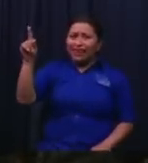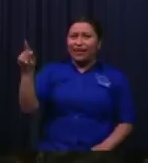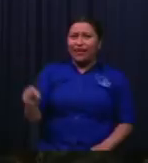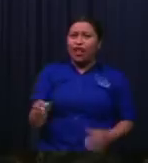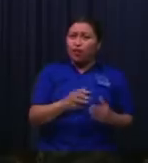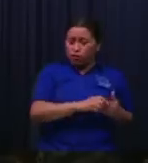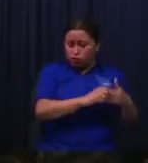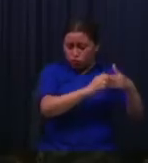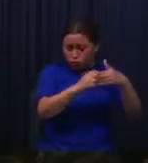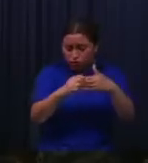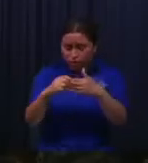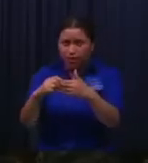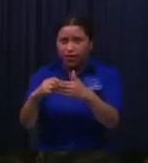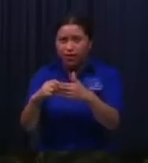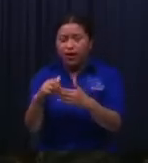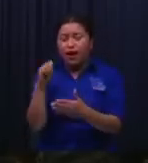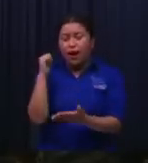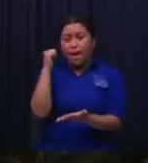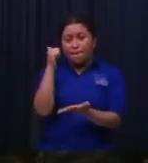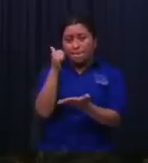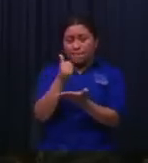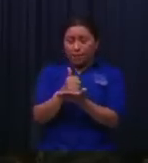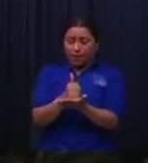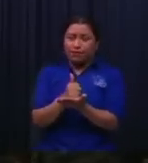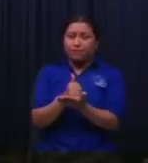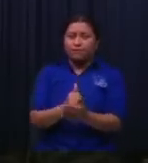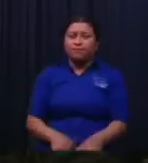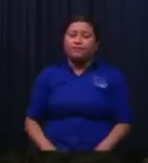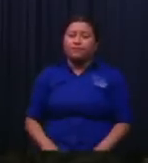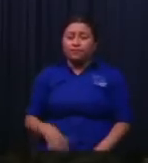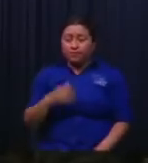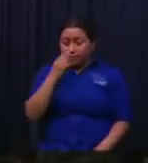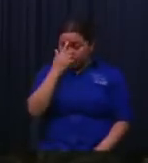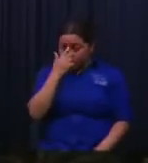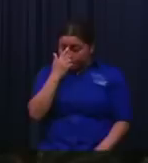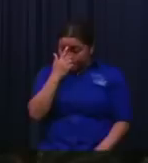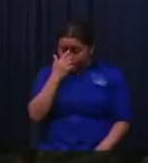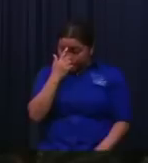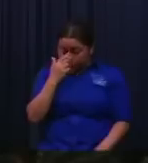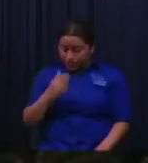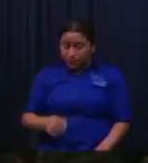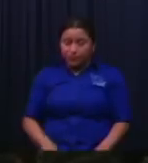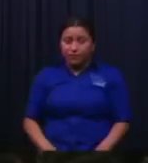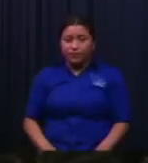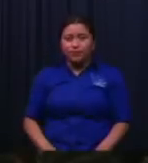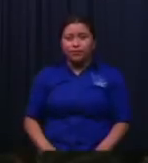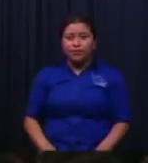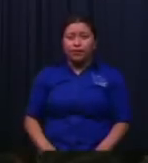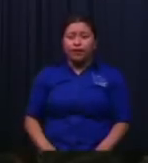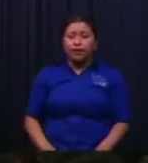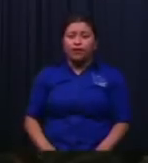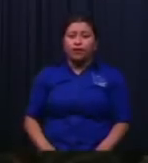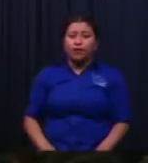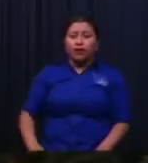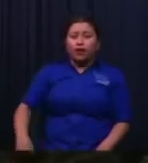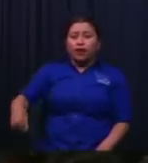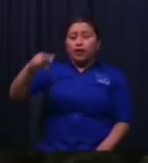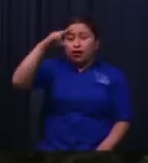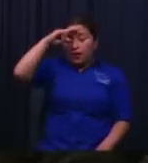¿Amén? Y entonces que sea Él el que nos vaya guiando. ¿Amén? Hebreos